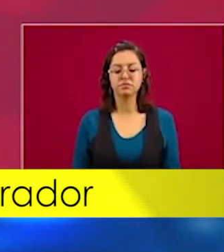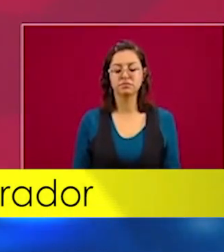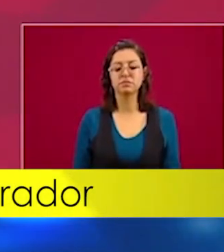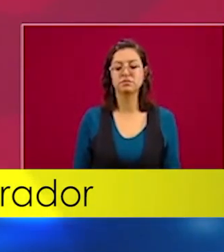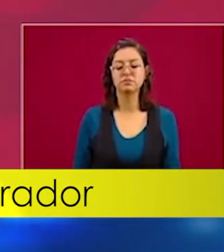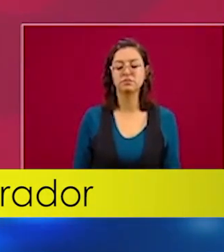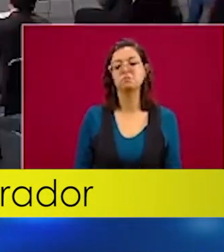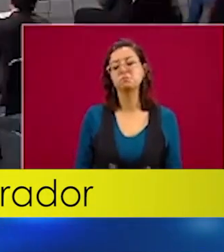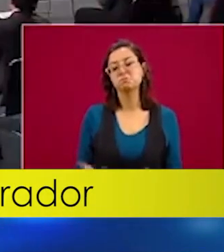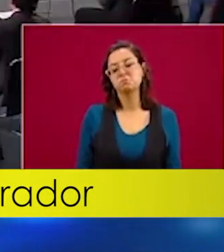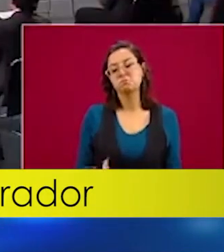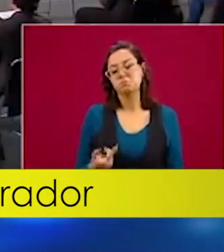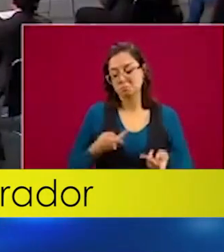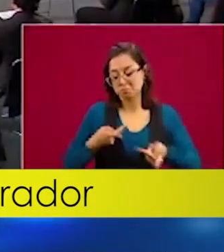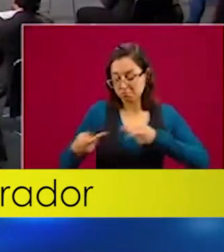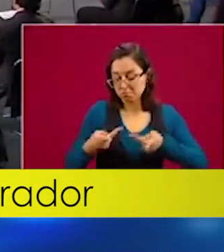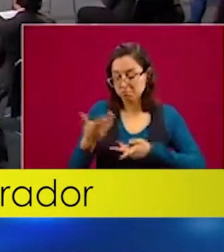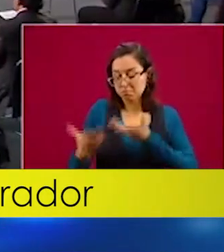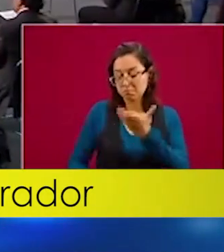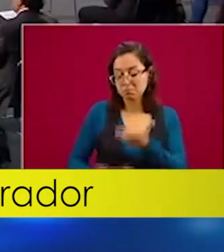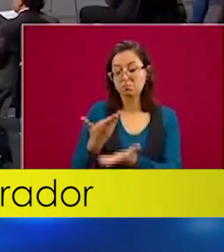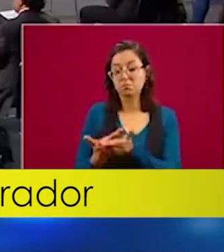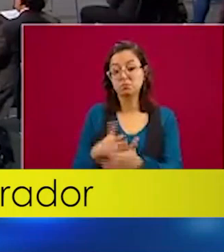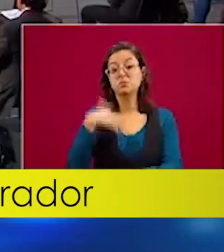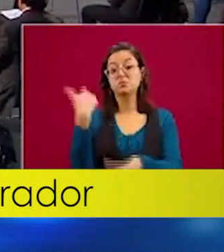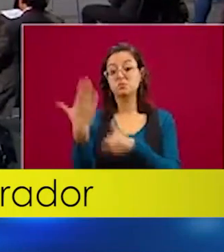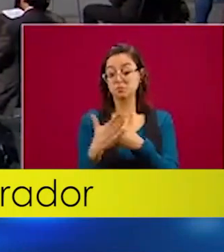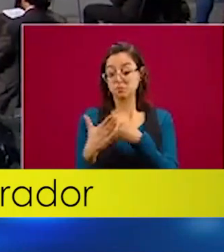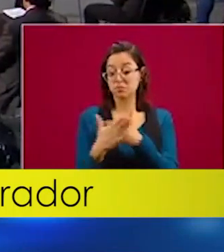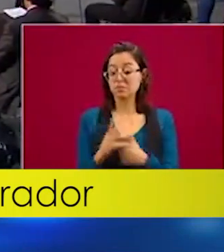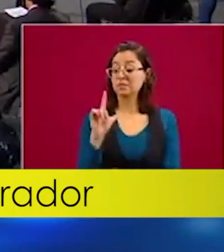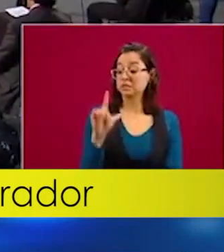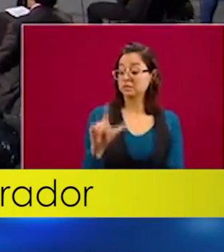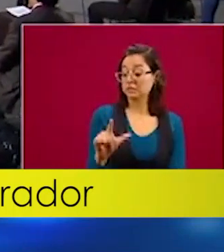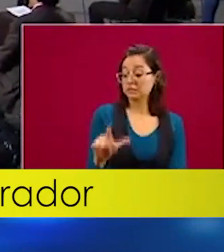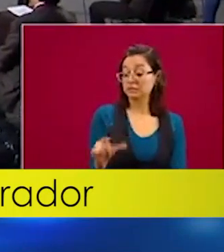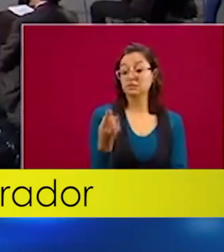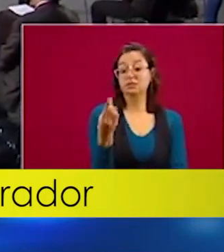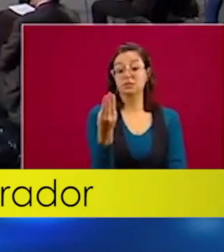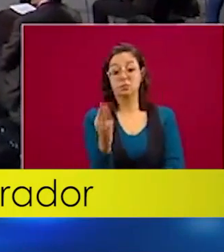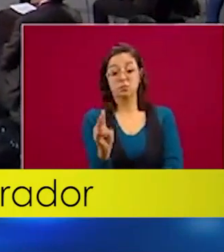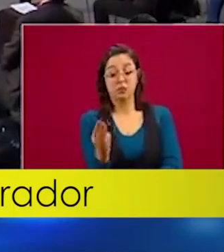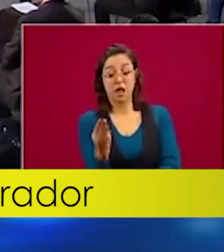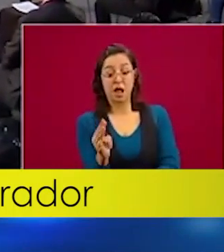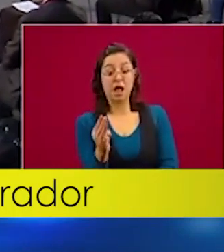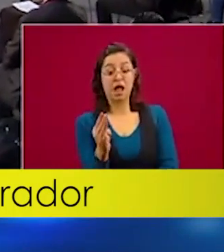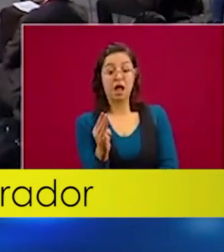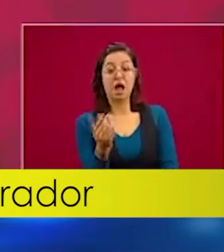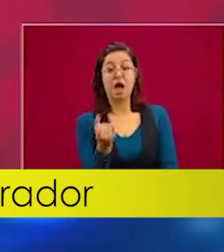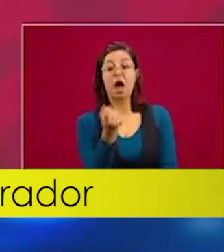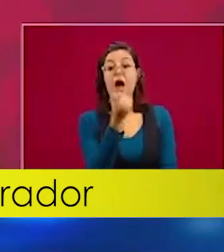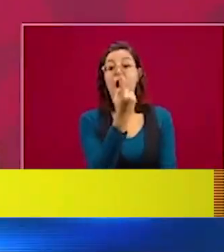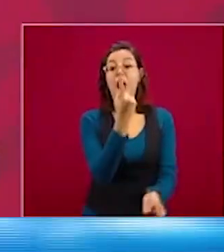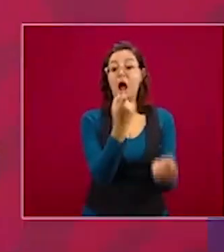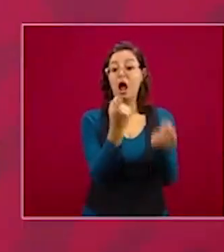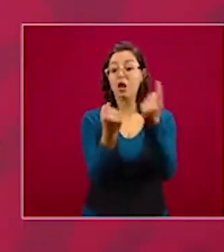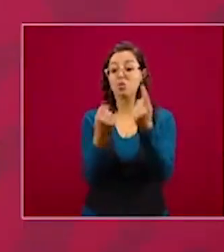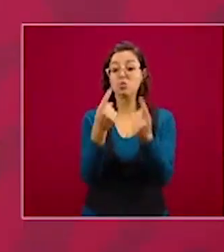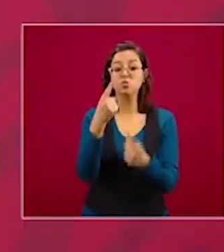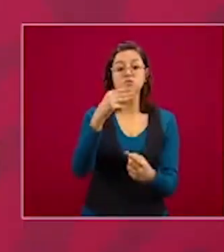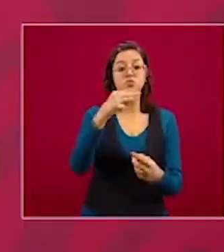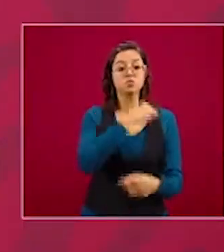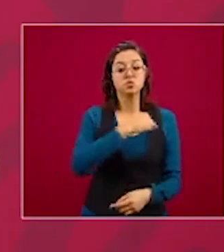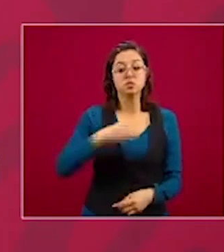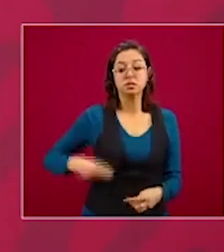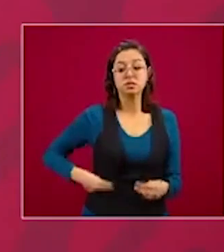el propósito de que el 17 de mayo en algunas regiones, municipios,